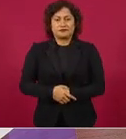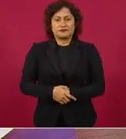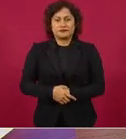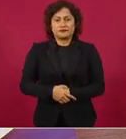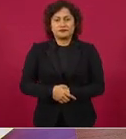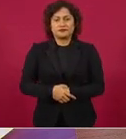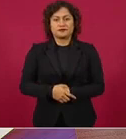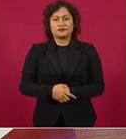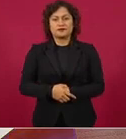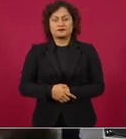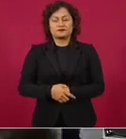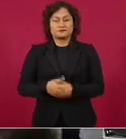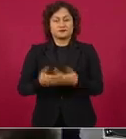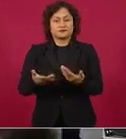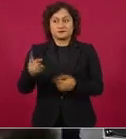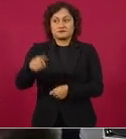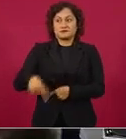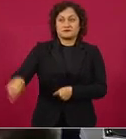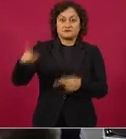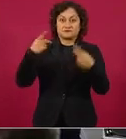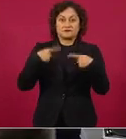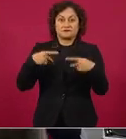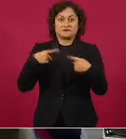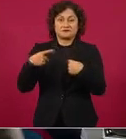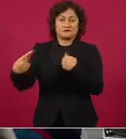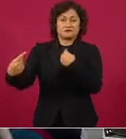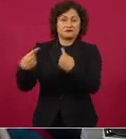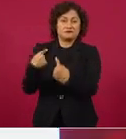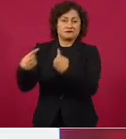Son golpistas.